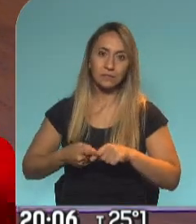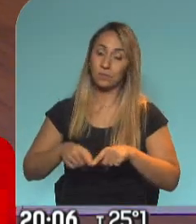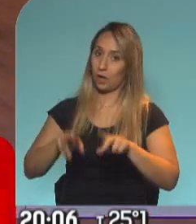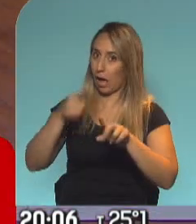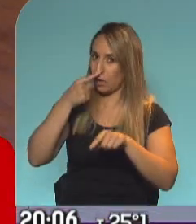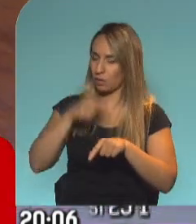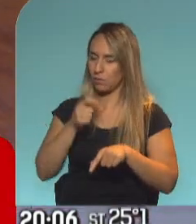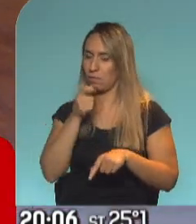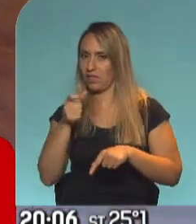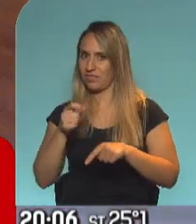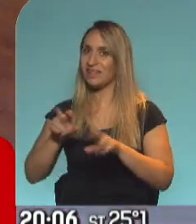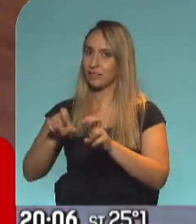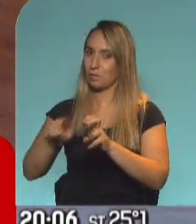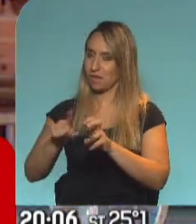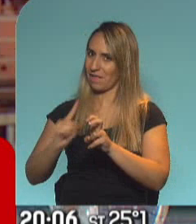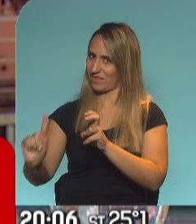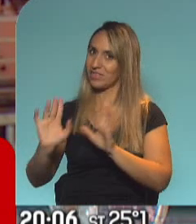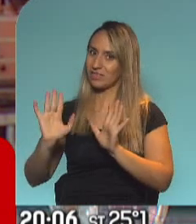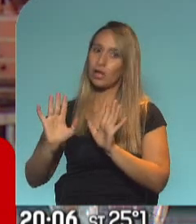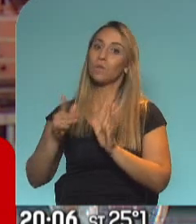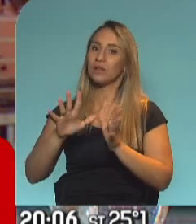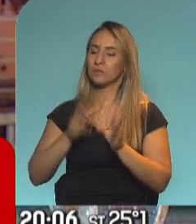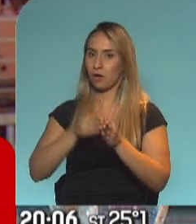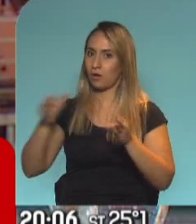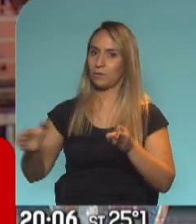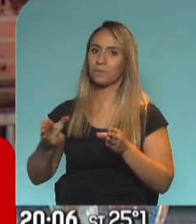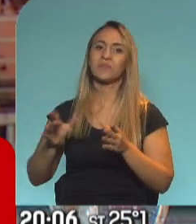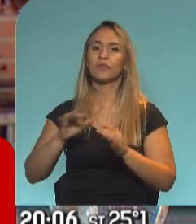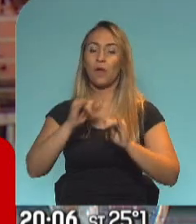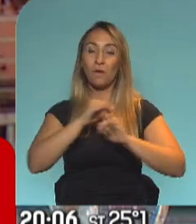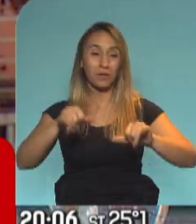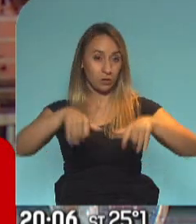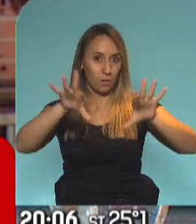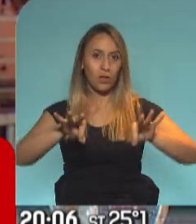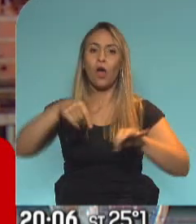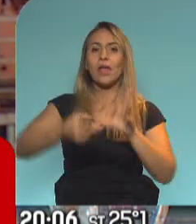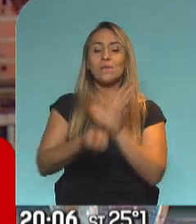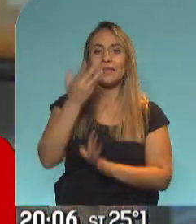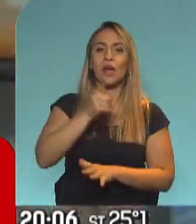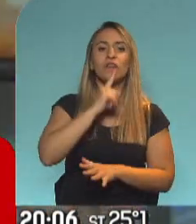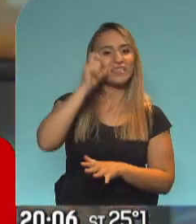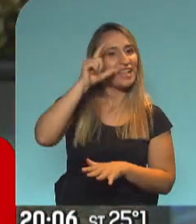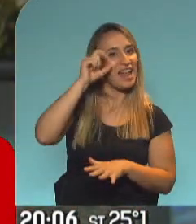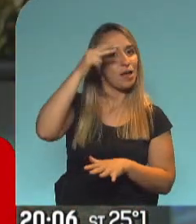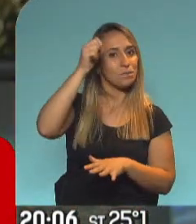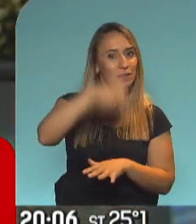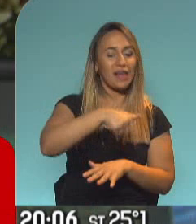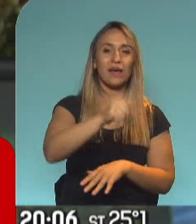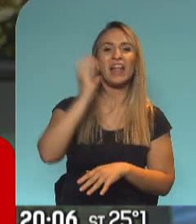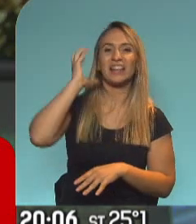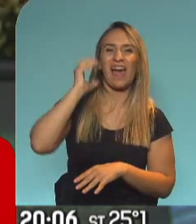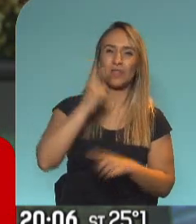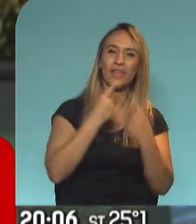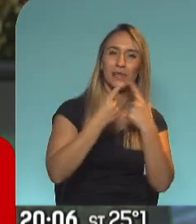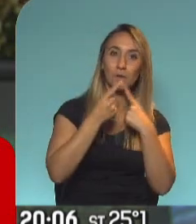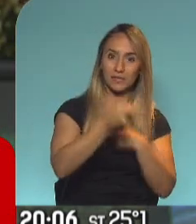lo último que de por sí puede generar un capítulo entero, ¿no? Desde la información, esta nota fue de la mañana con Ernesto Tenenbaum, ¿no? Sí, así es, en Radio Con Vos.